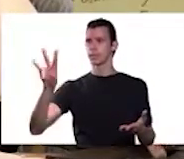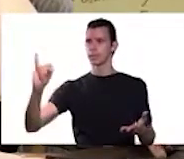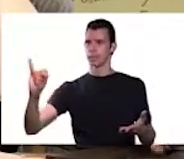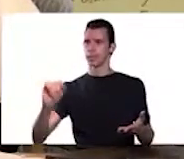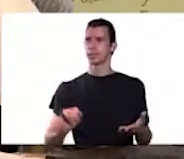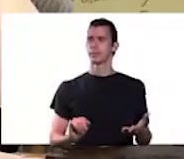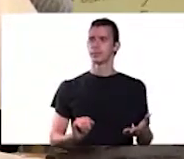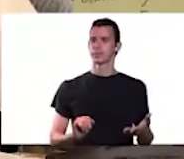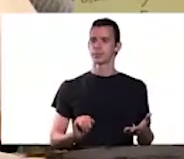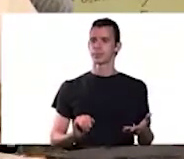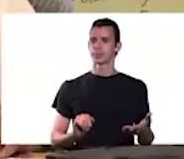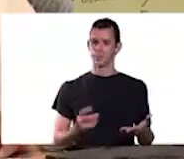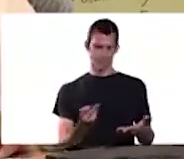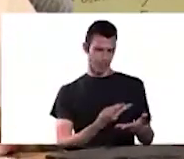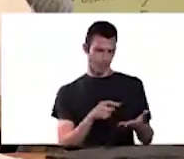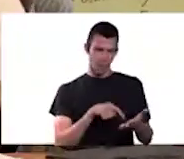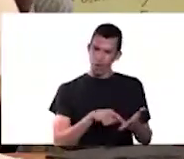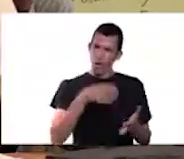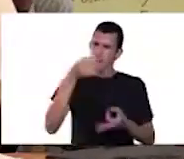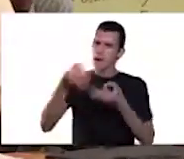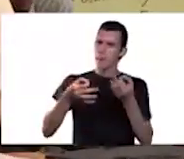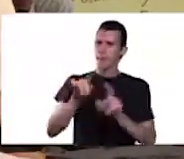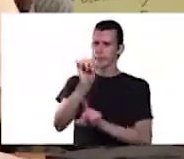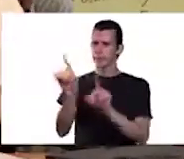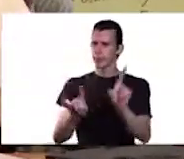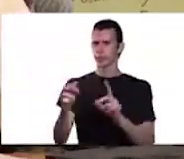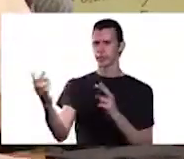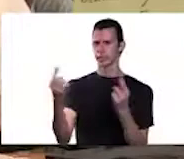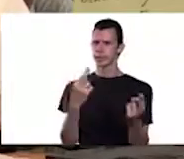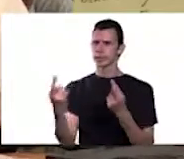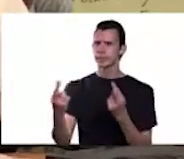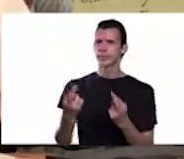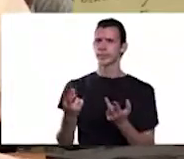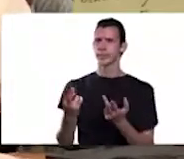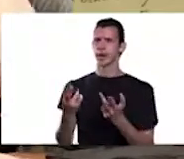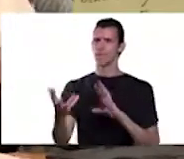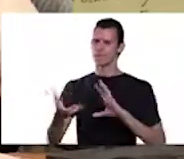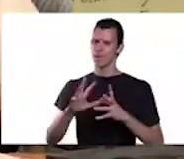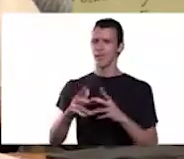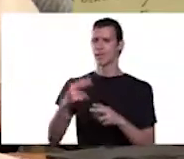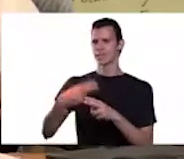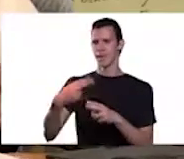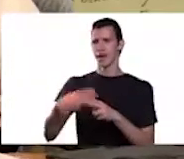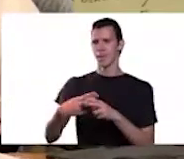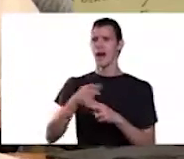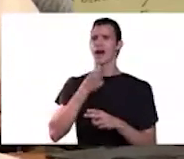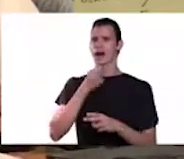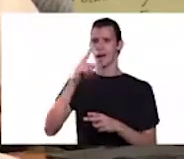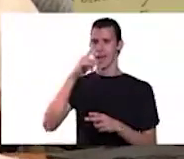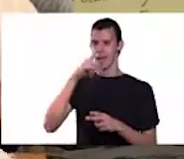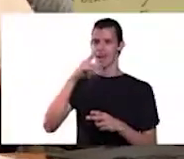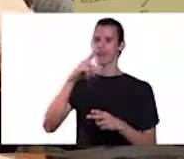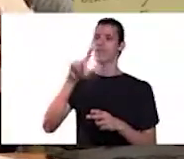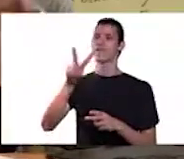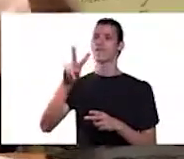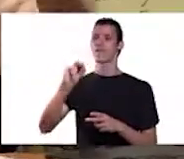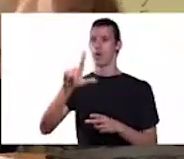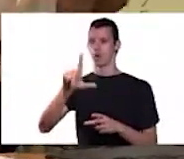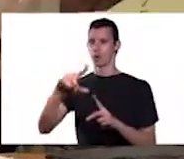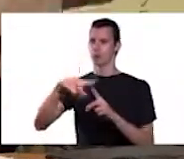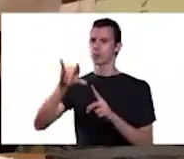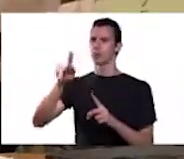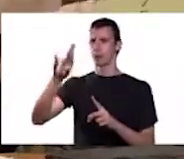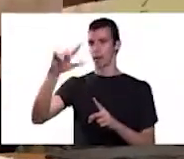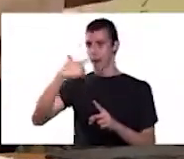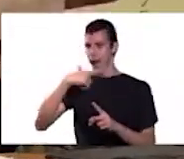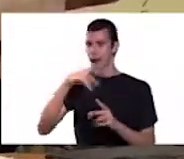geográfica. Bien, por lo tanto, ahí están las diferencias y los elementos que ustedes van a ir a buscar en el texto y en su